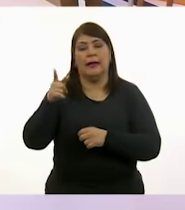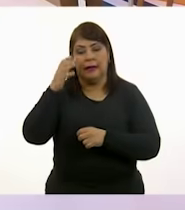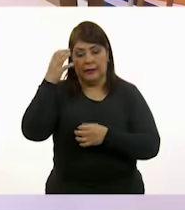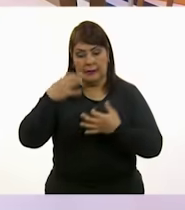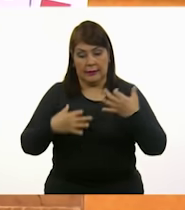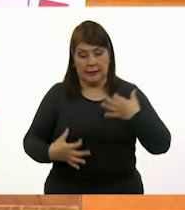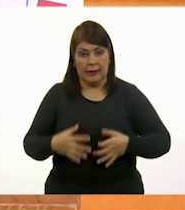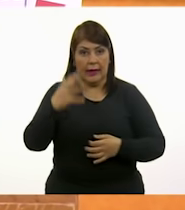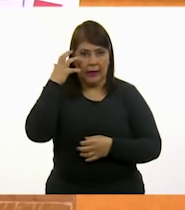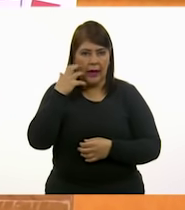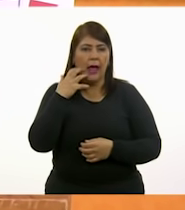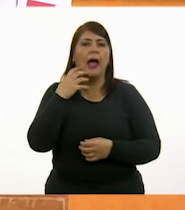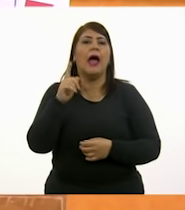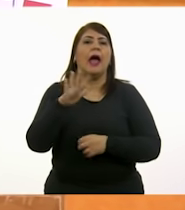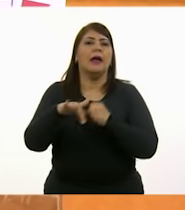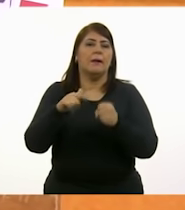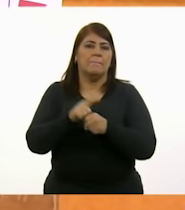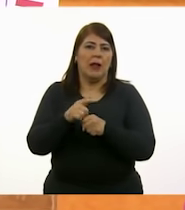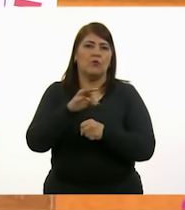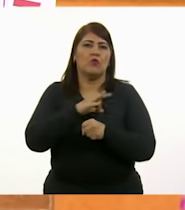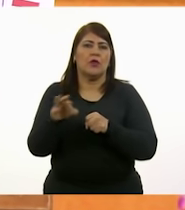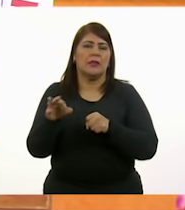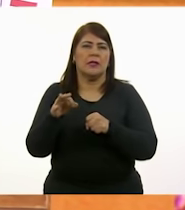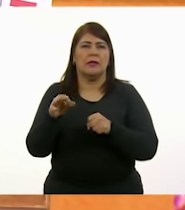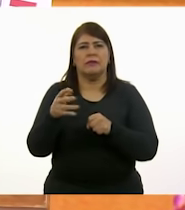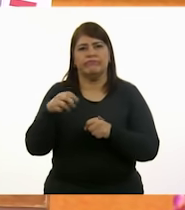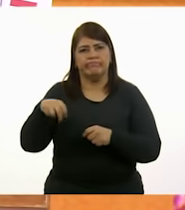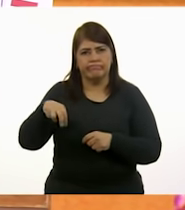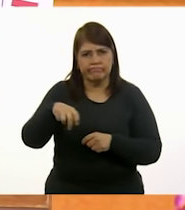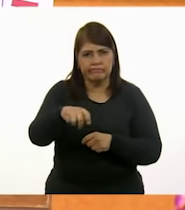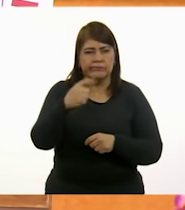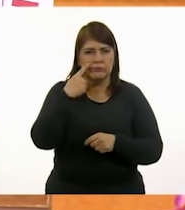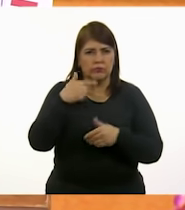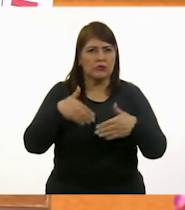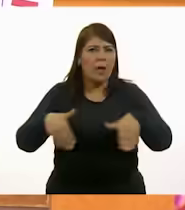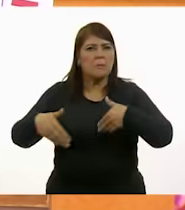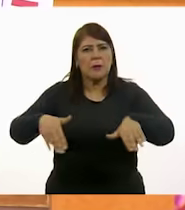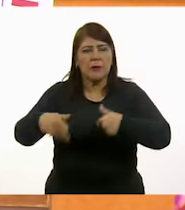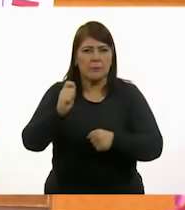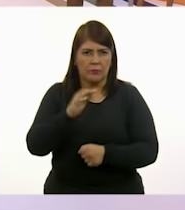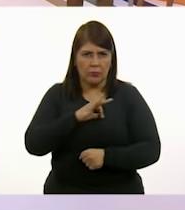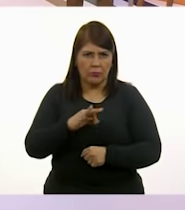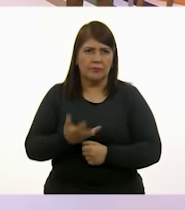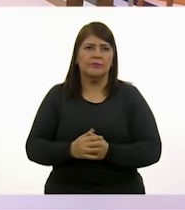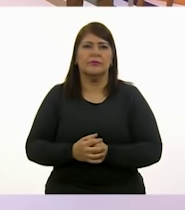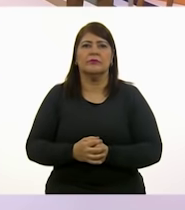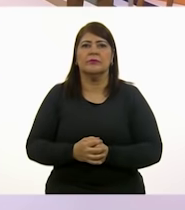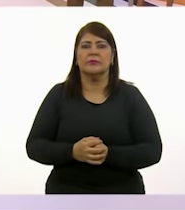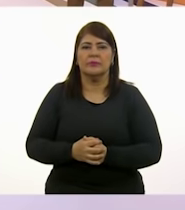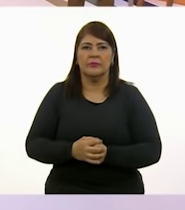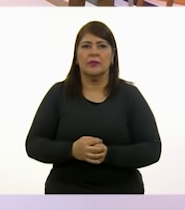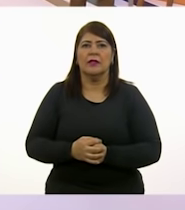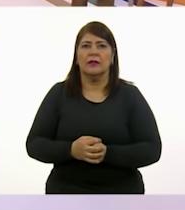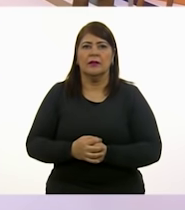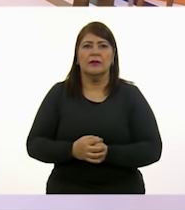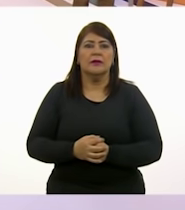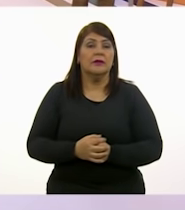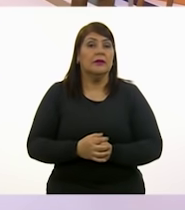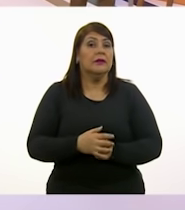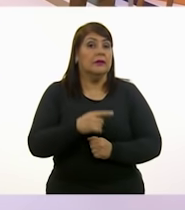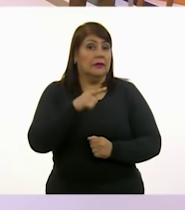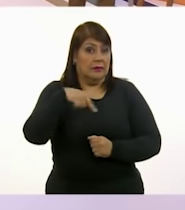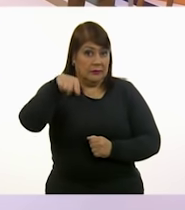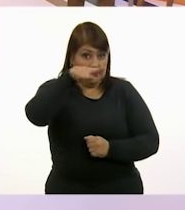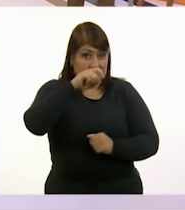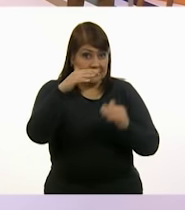Muy bien Lo voy a poner aquí Ah, lo voy a poner tantito Pégame Ustedes en casa